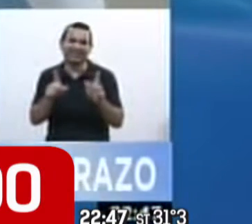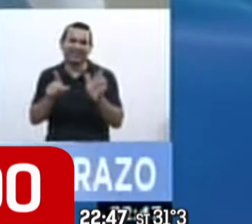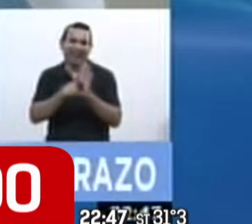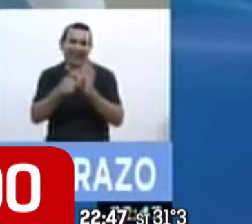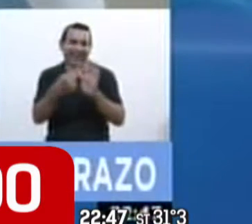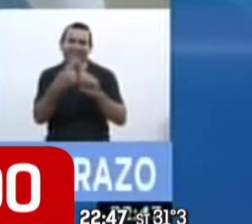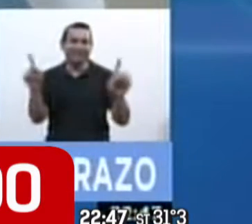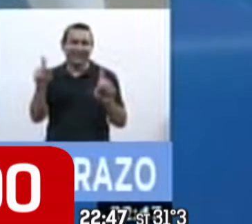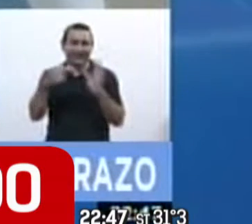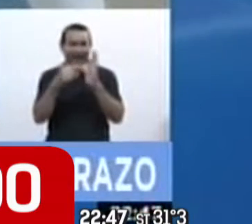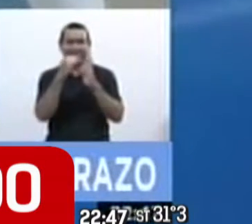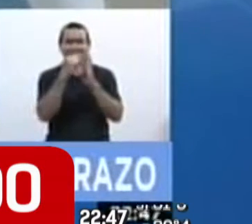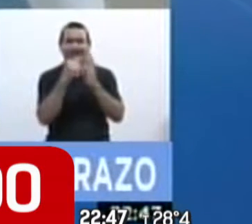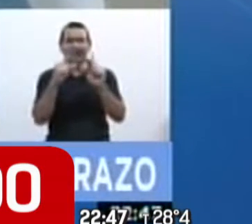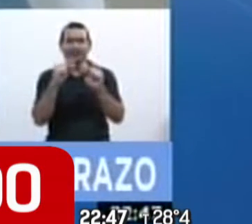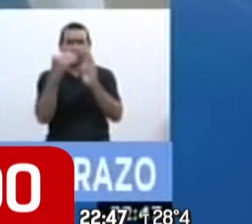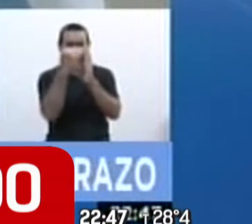Esta ley tiene un articulado